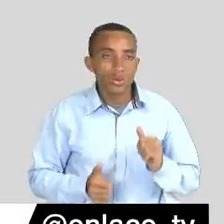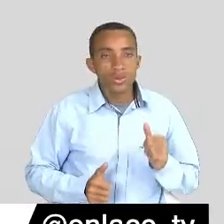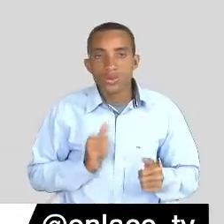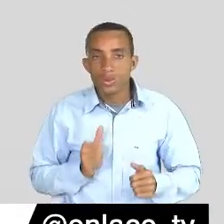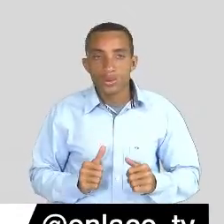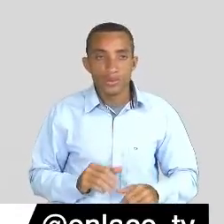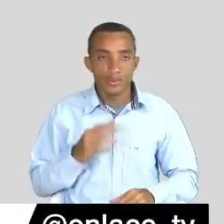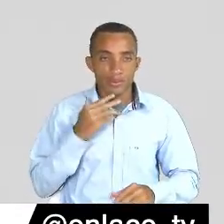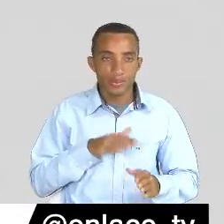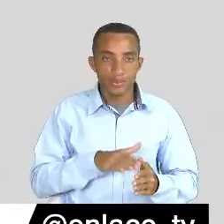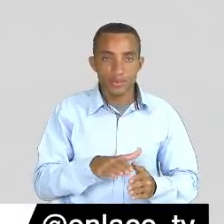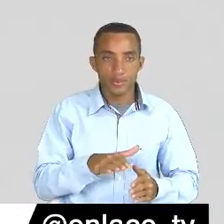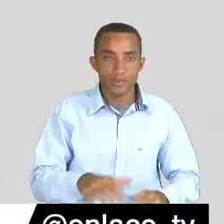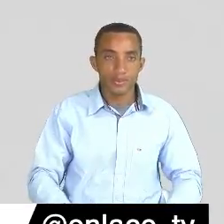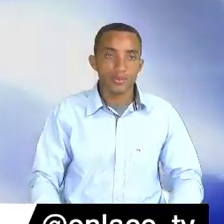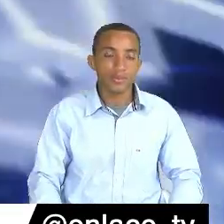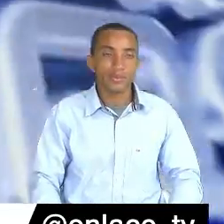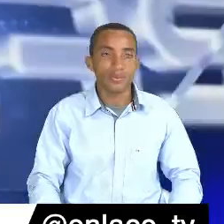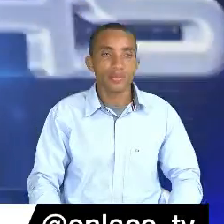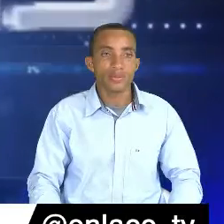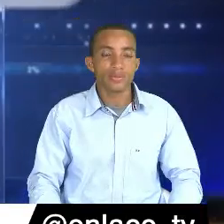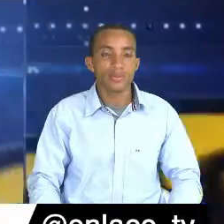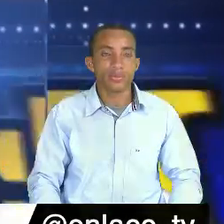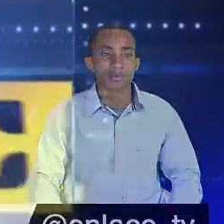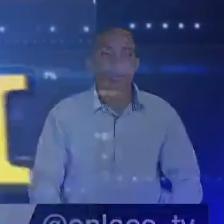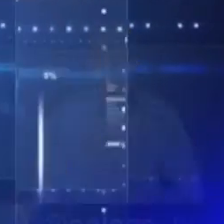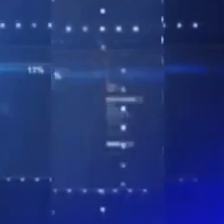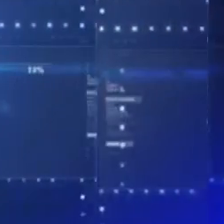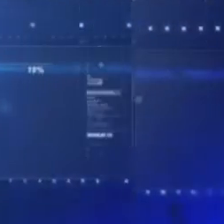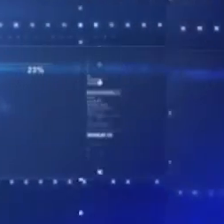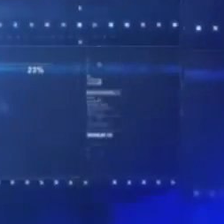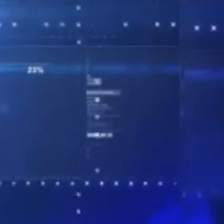el patrocinio de Impala Terminals.